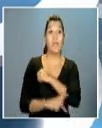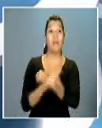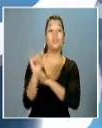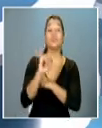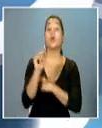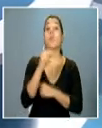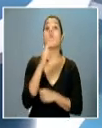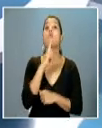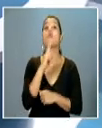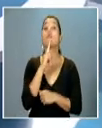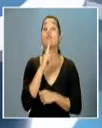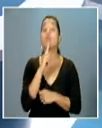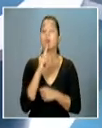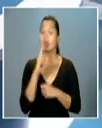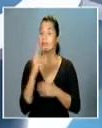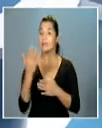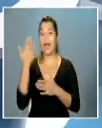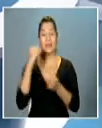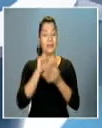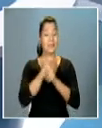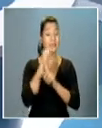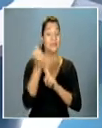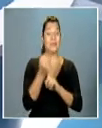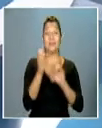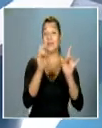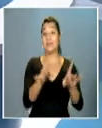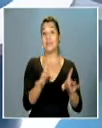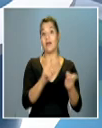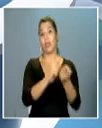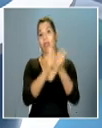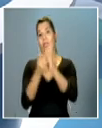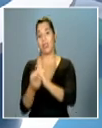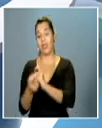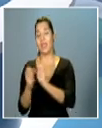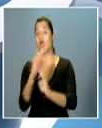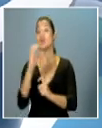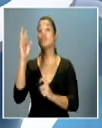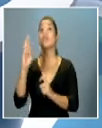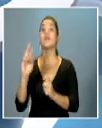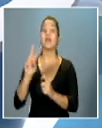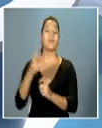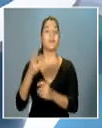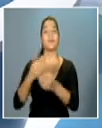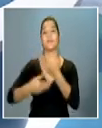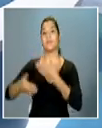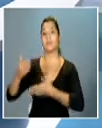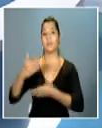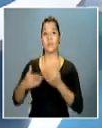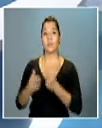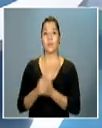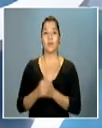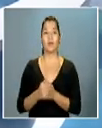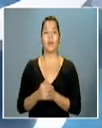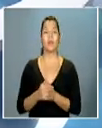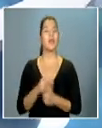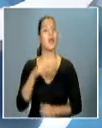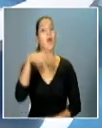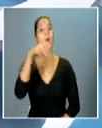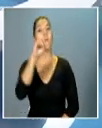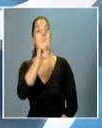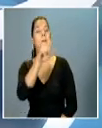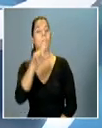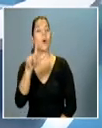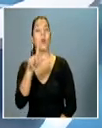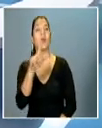que la situación era crítica, están revertiendo la situación y Costa Rica más bien va para atrás. Don Paul, ¿de qué puede tratarse este móvil? De hecho, el organismo